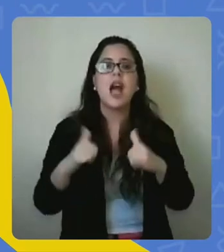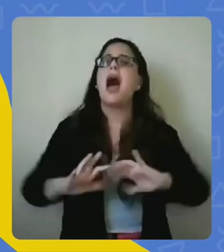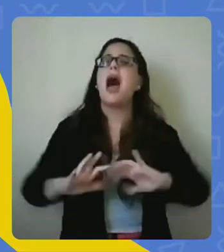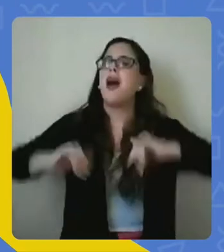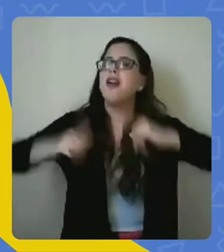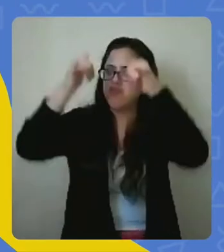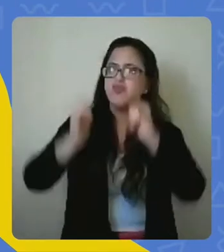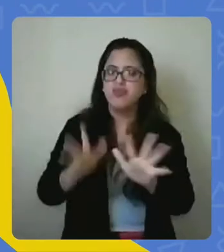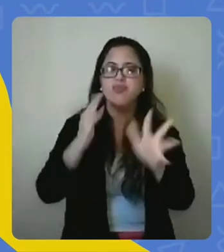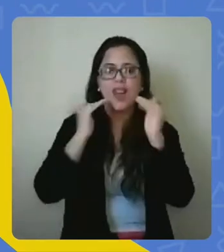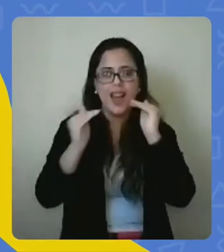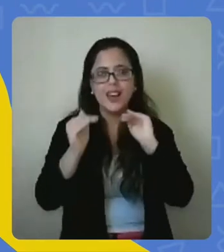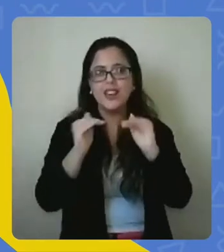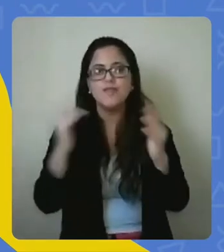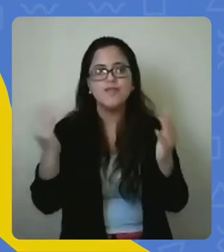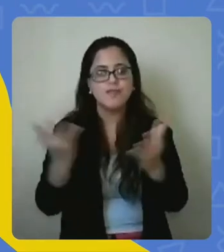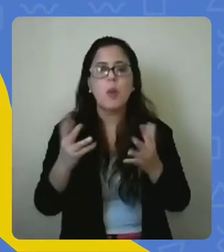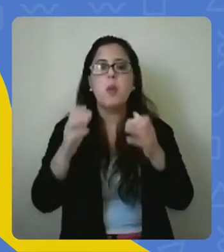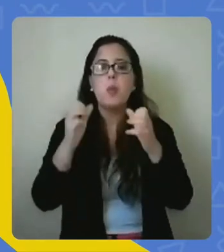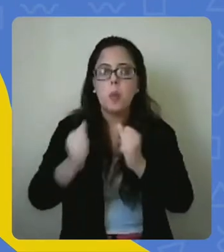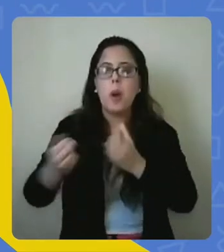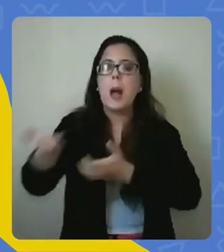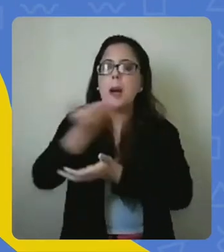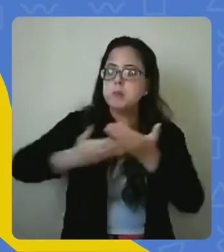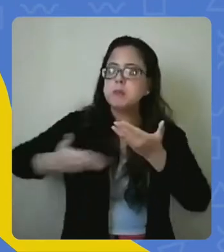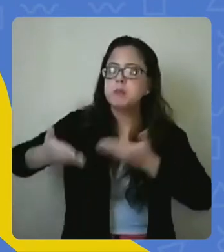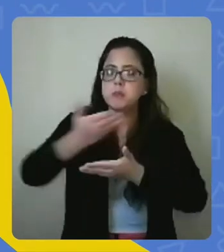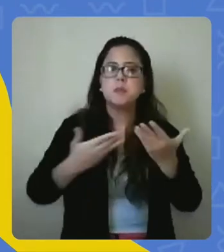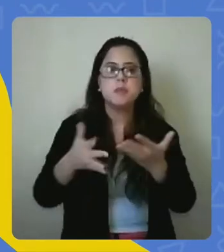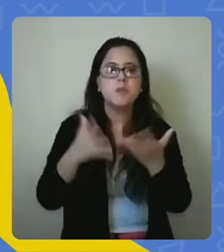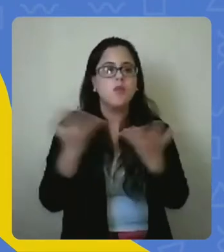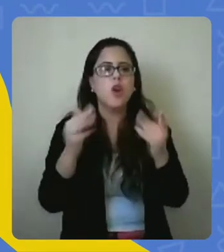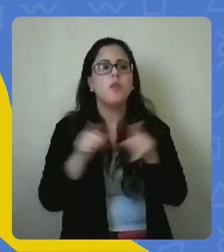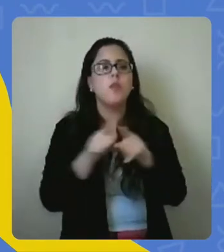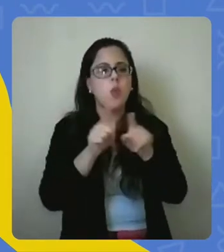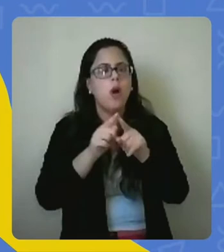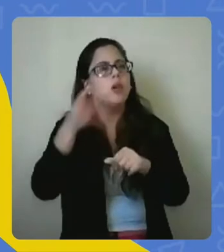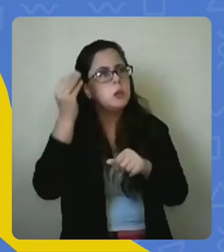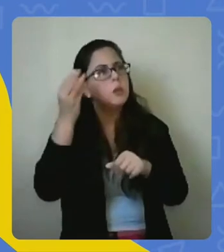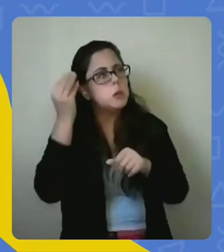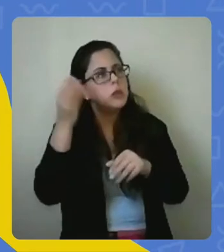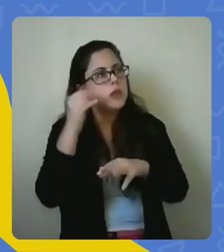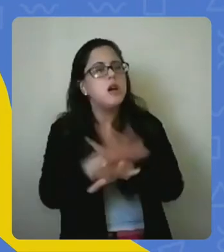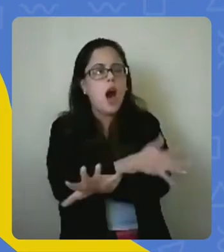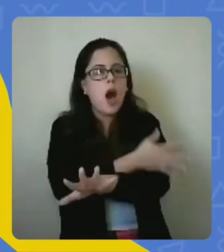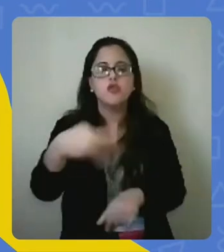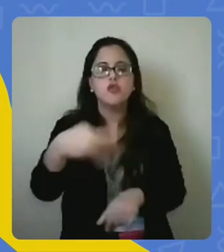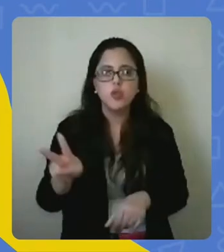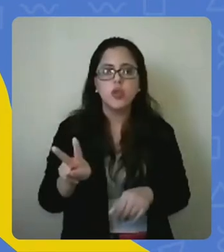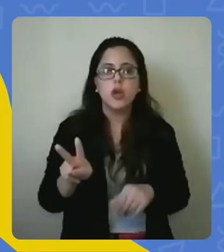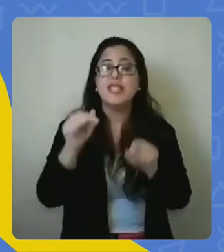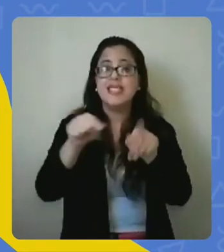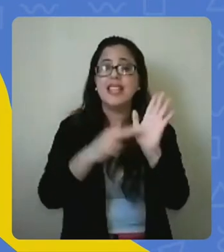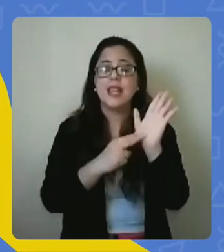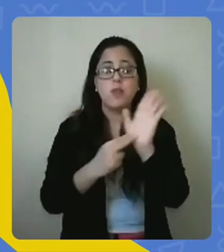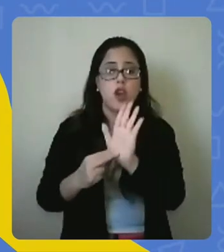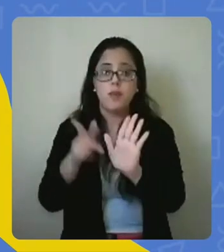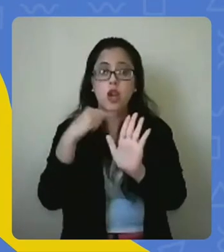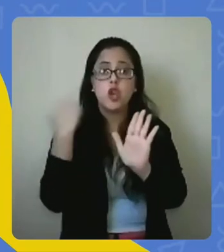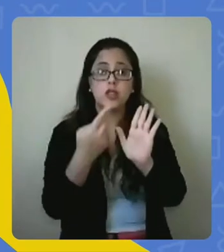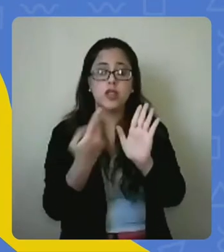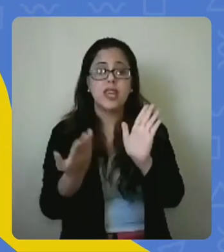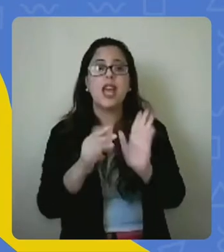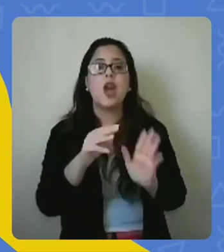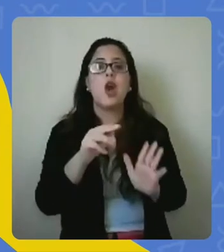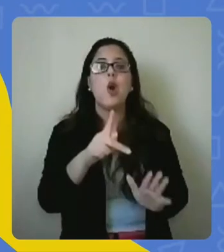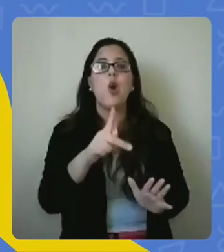chicos puedan compartir la manera en la que fueron alfabetizando sus emociones. En el programa nosotras presentamos a los cuquitos, que son